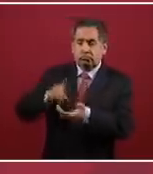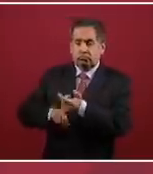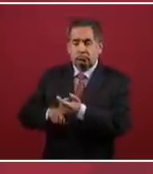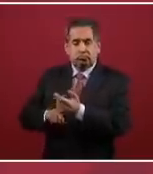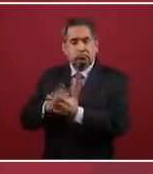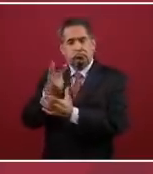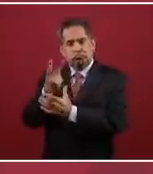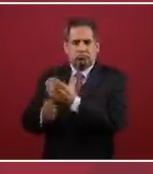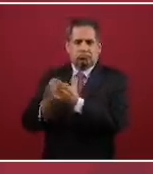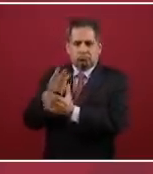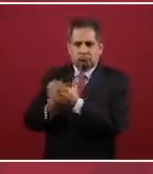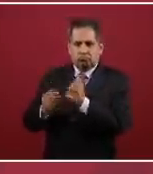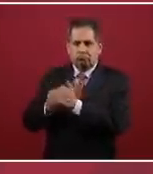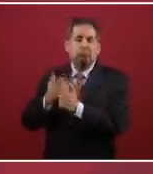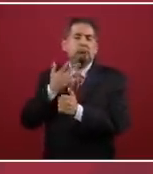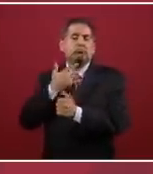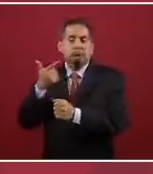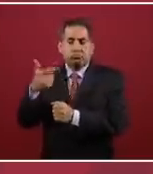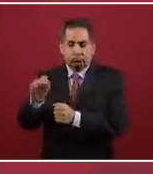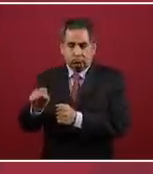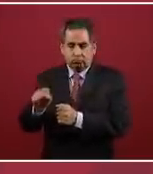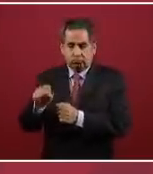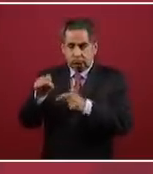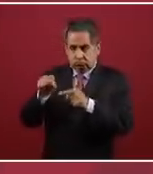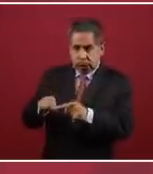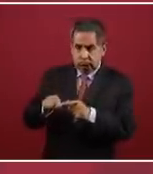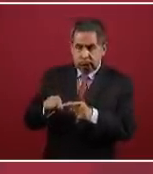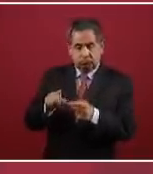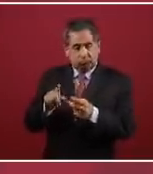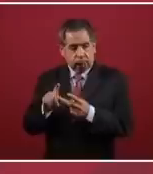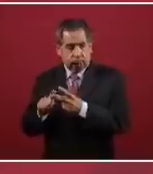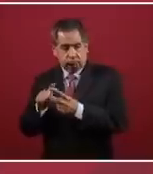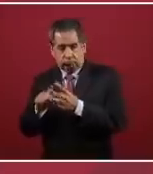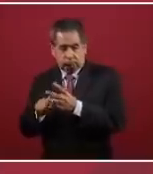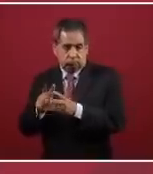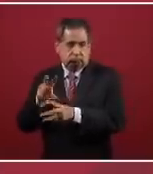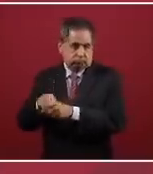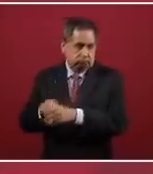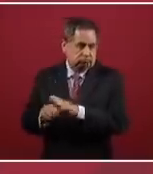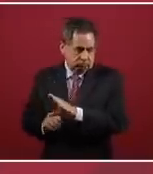combinado con gas, porque vamos a tener ya el gas, y